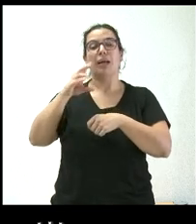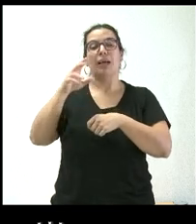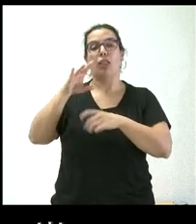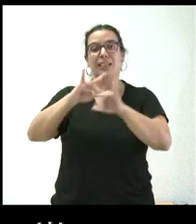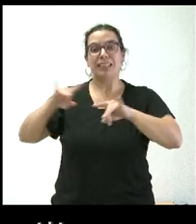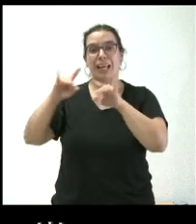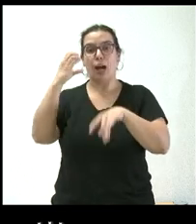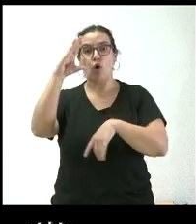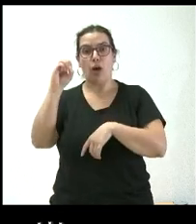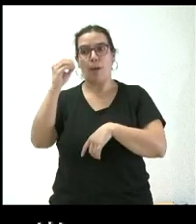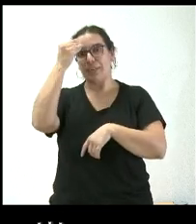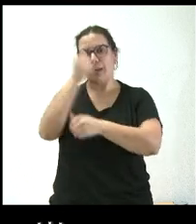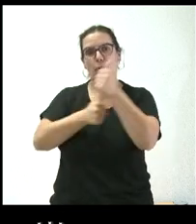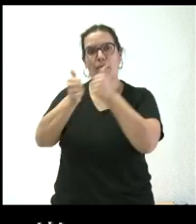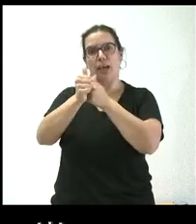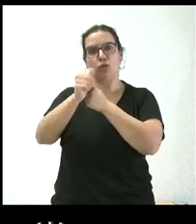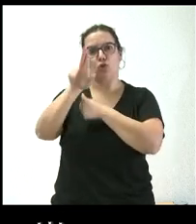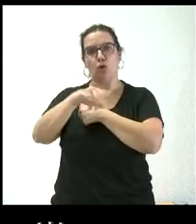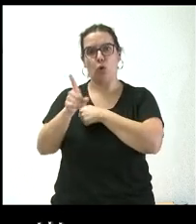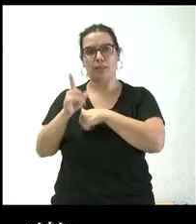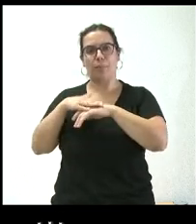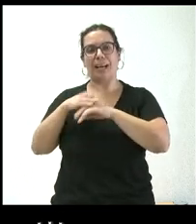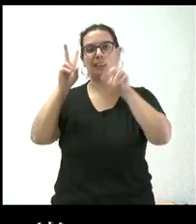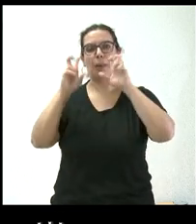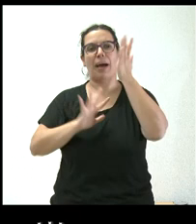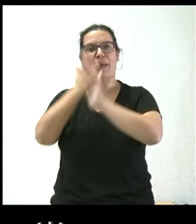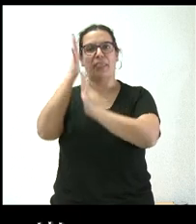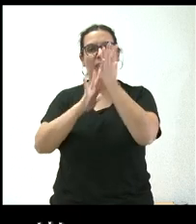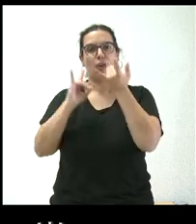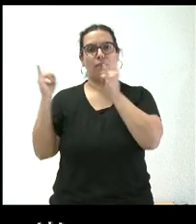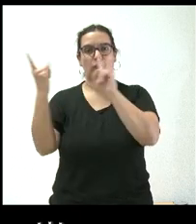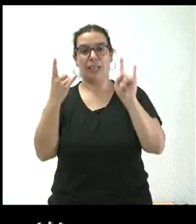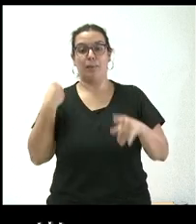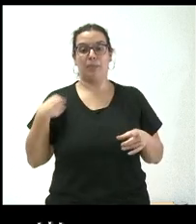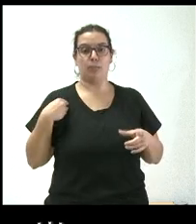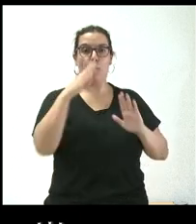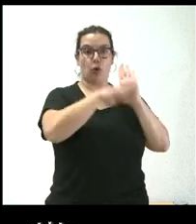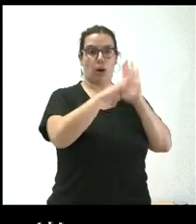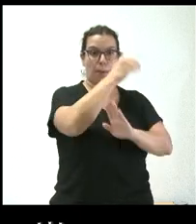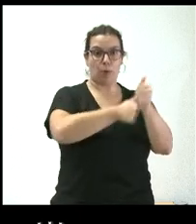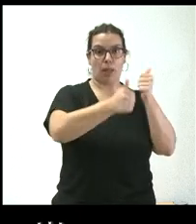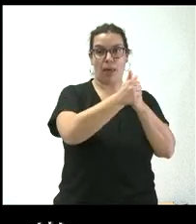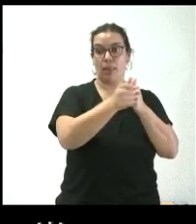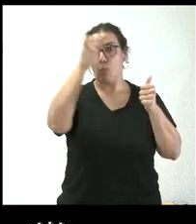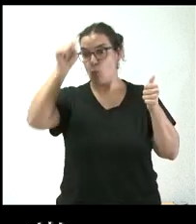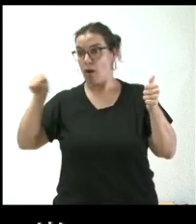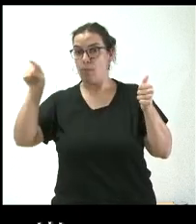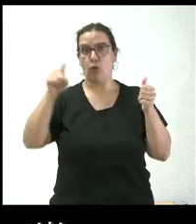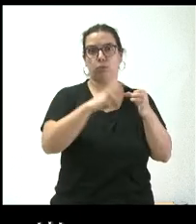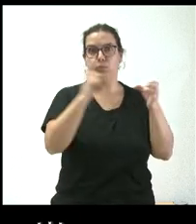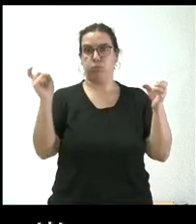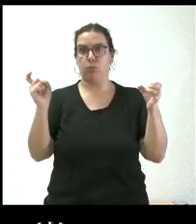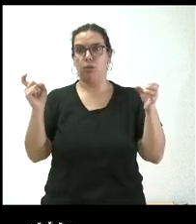incendios forestales es decir por qué la junta ha sacado del infocal a esos municipios que además están dedicados en buena medida a los